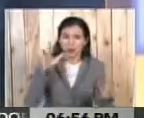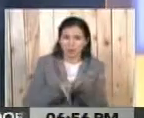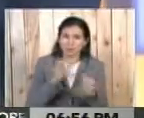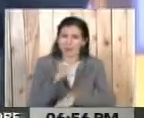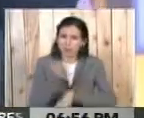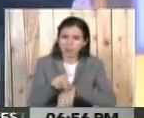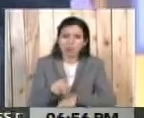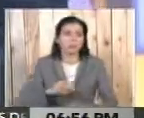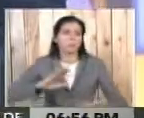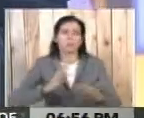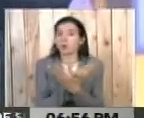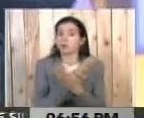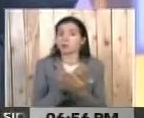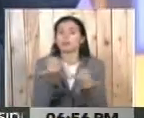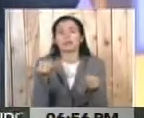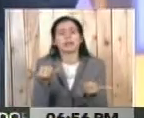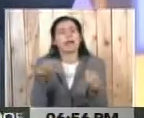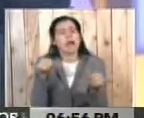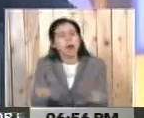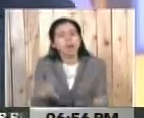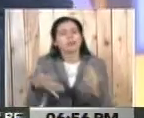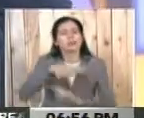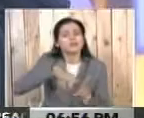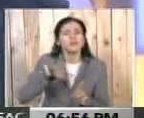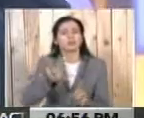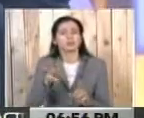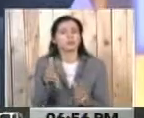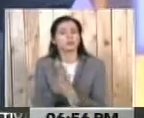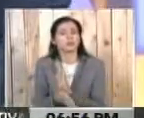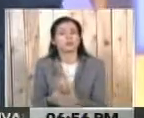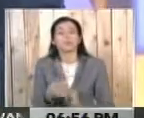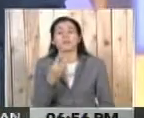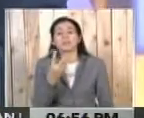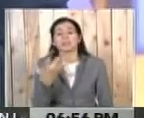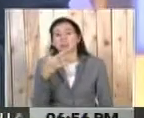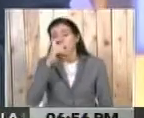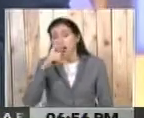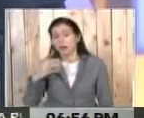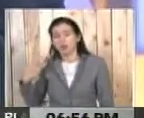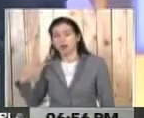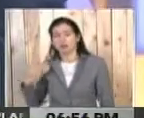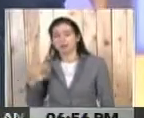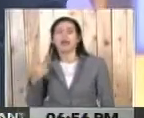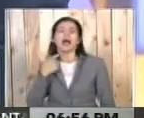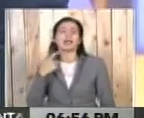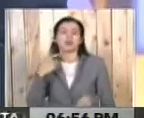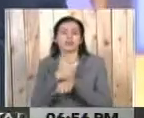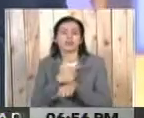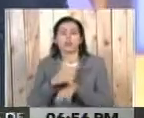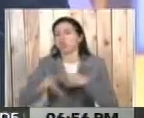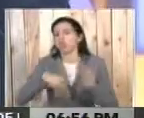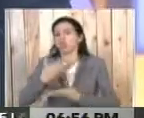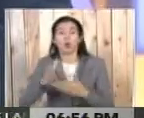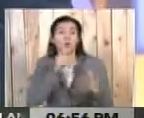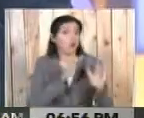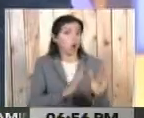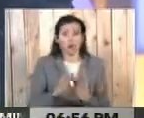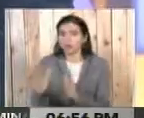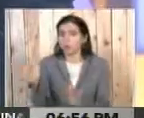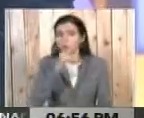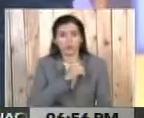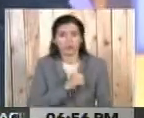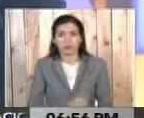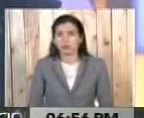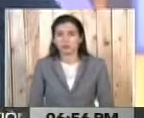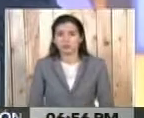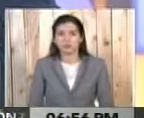situación ahorita? Tenemos una situación que se fue formando en los últimos 25 años de la Cuarta República, de anarquía y desorden